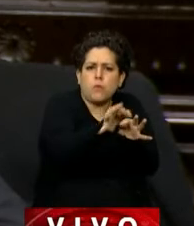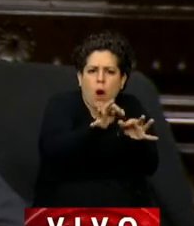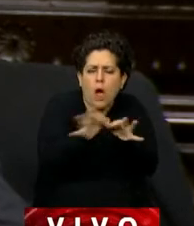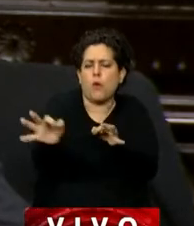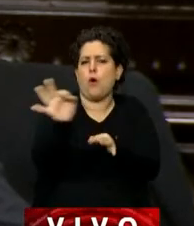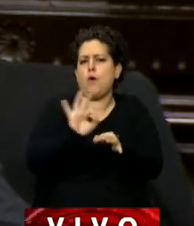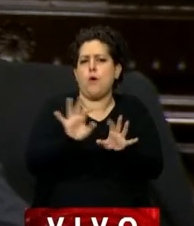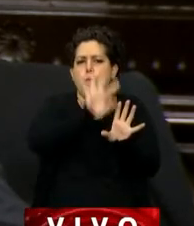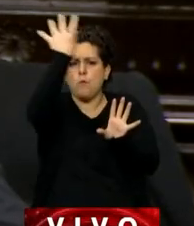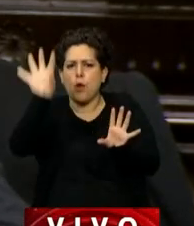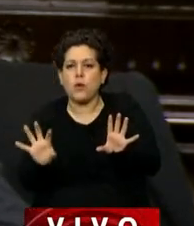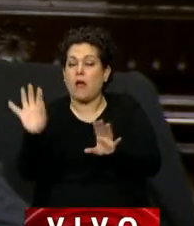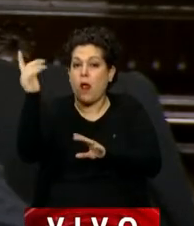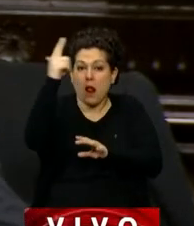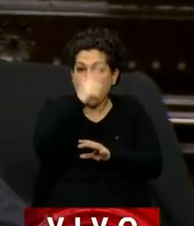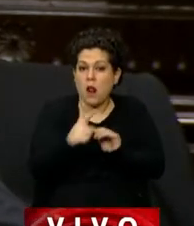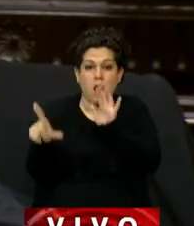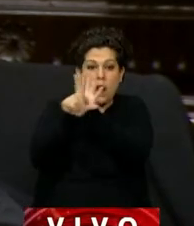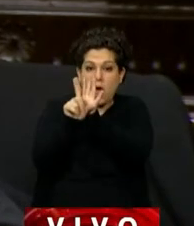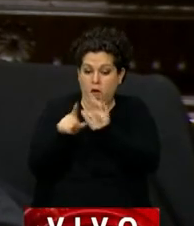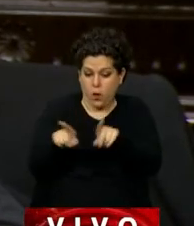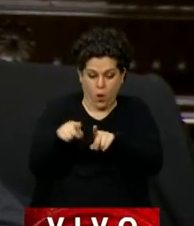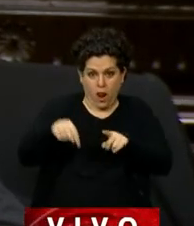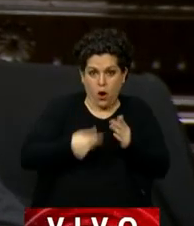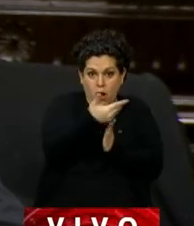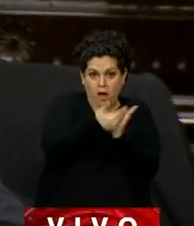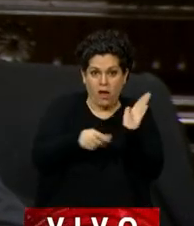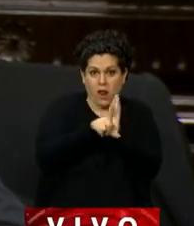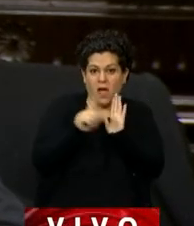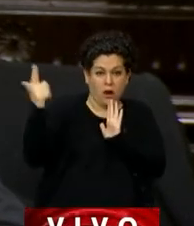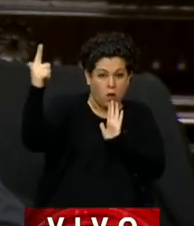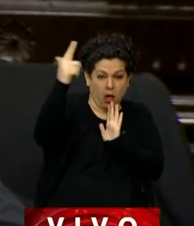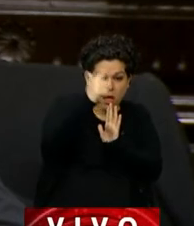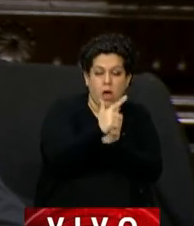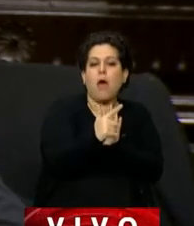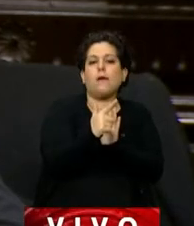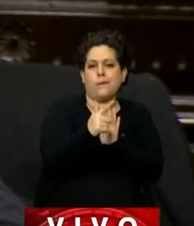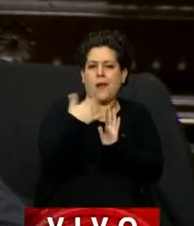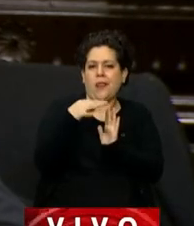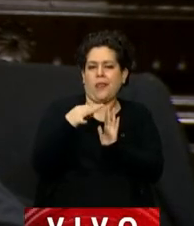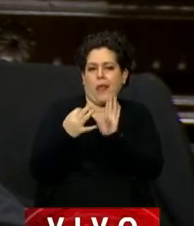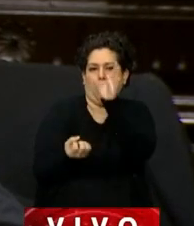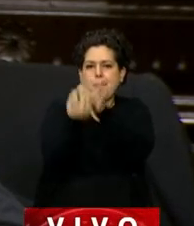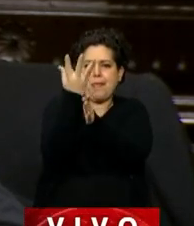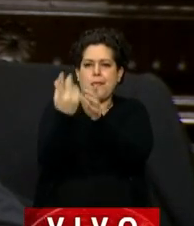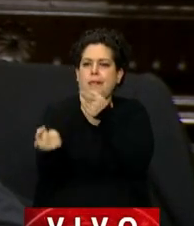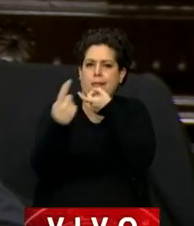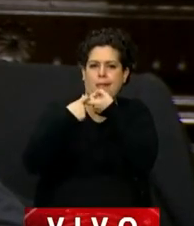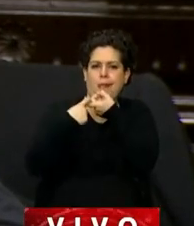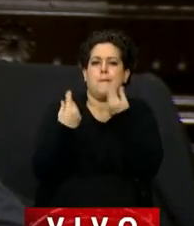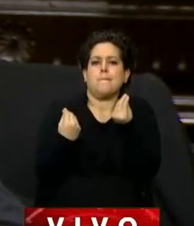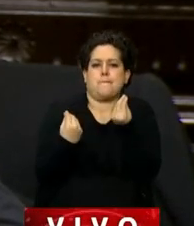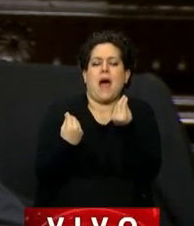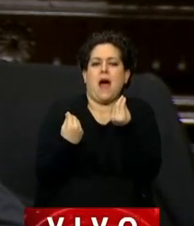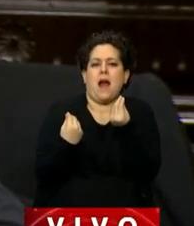exista una ley similar a la que vamos a aprobar ahora, para que trabajemos para que